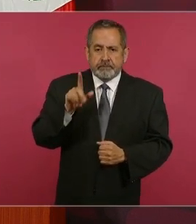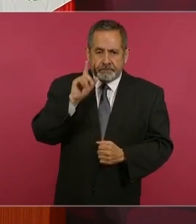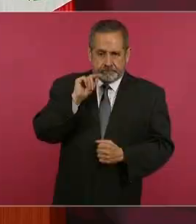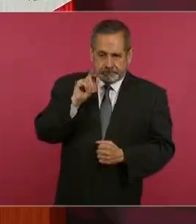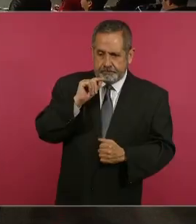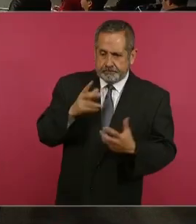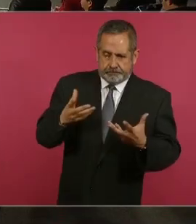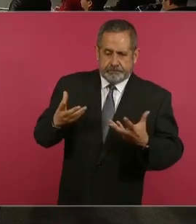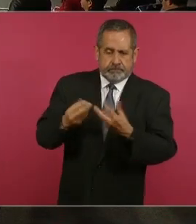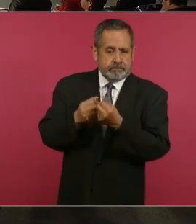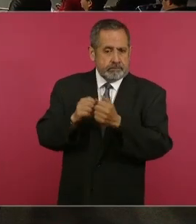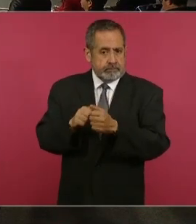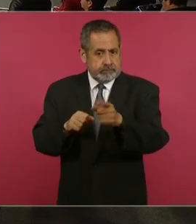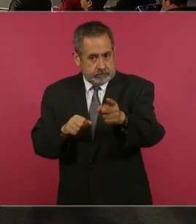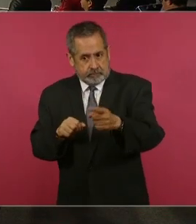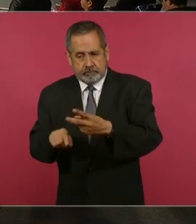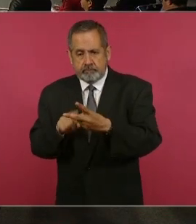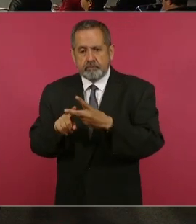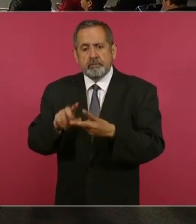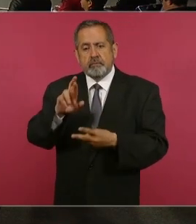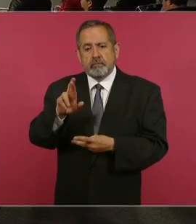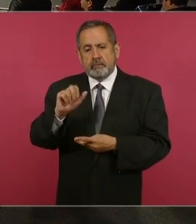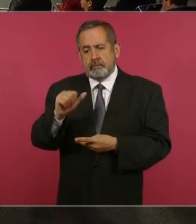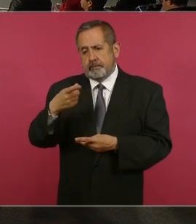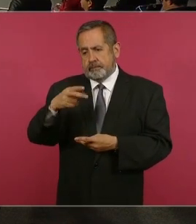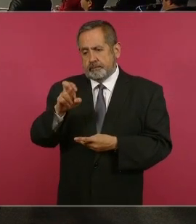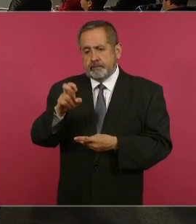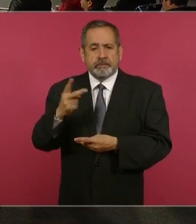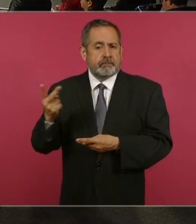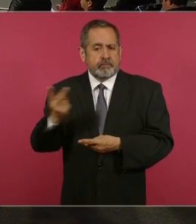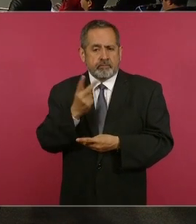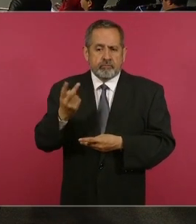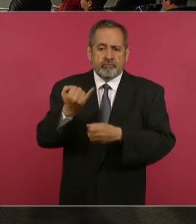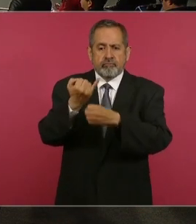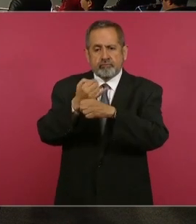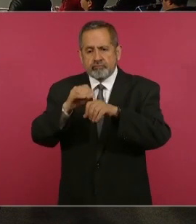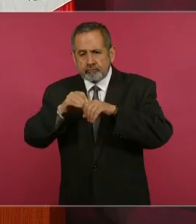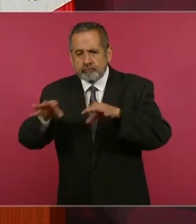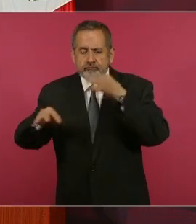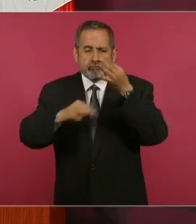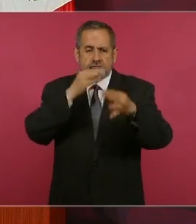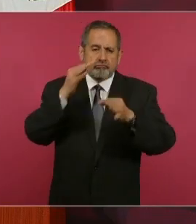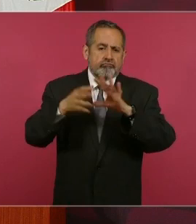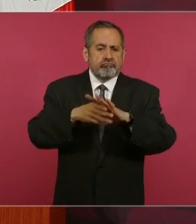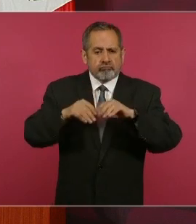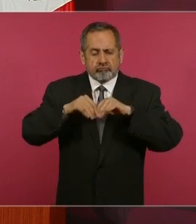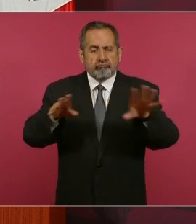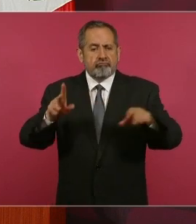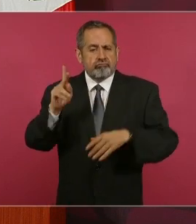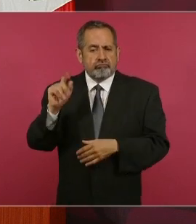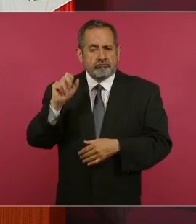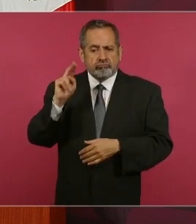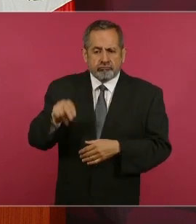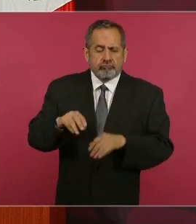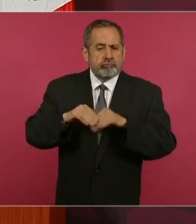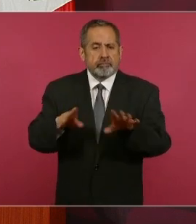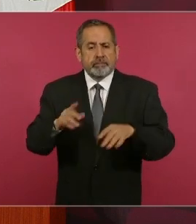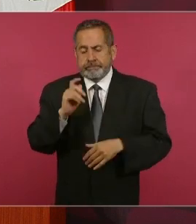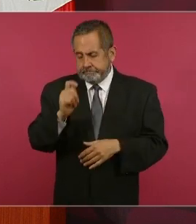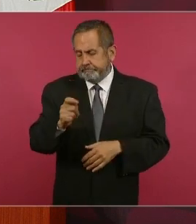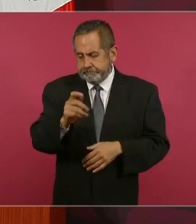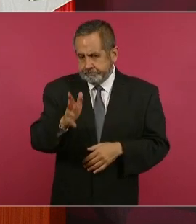junto con Raquel Buenrostro, se informa sobre este plan. Se va a